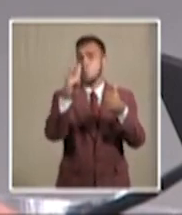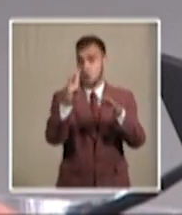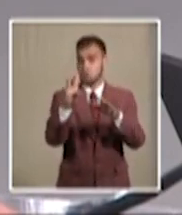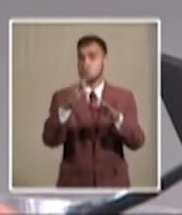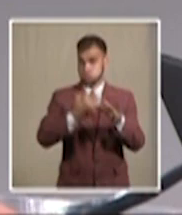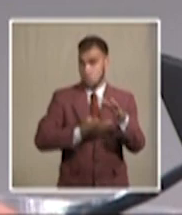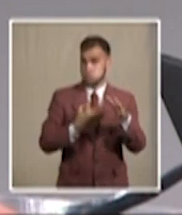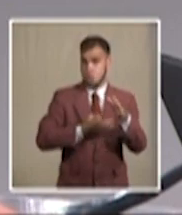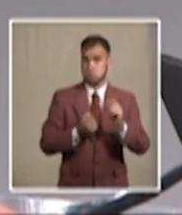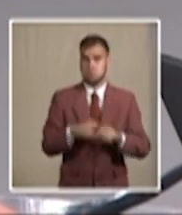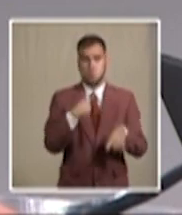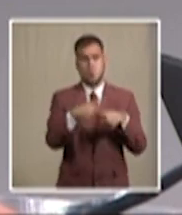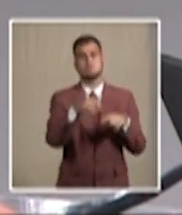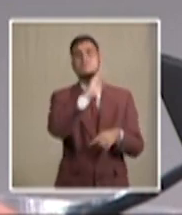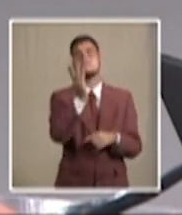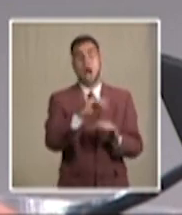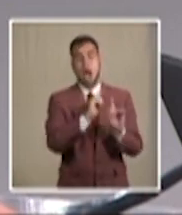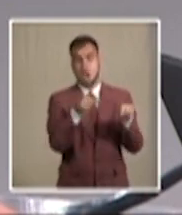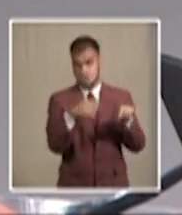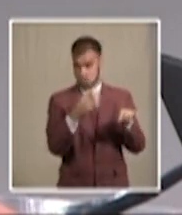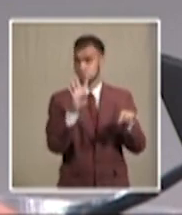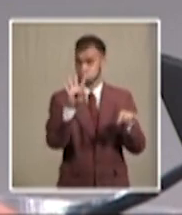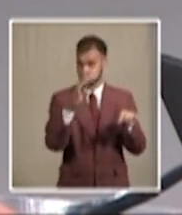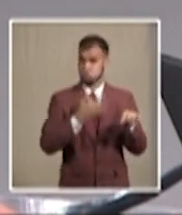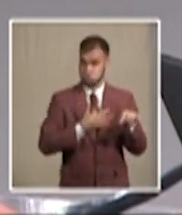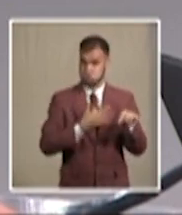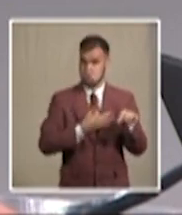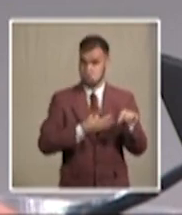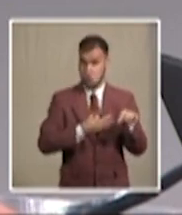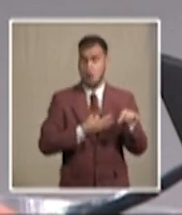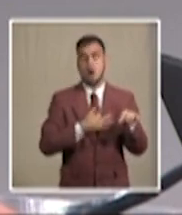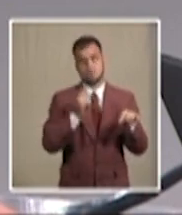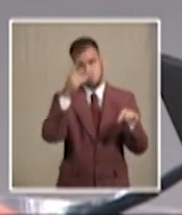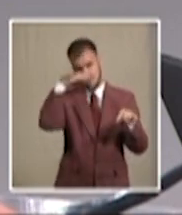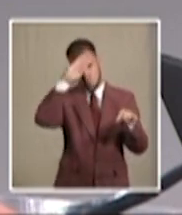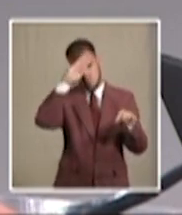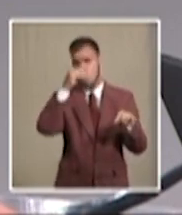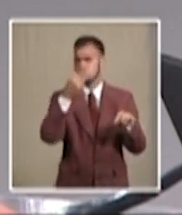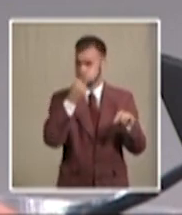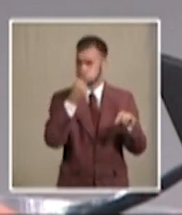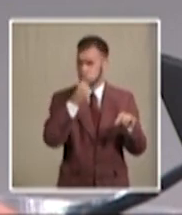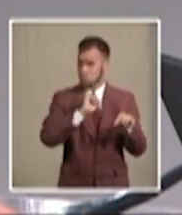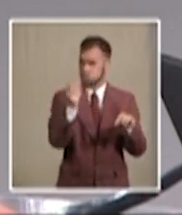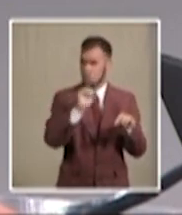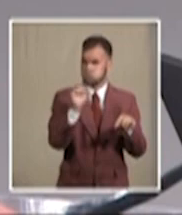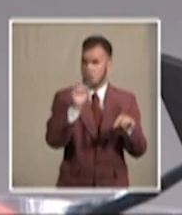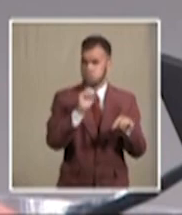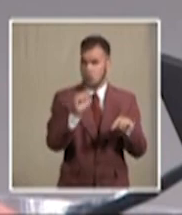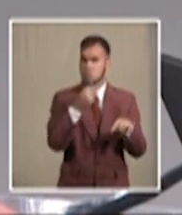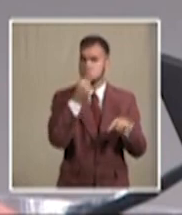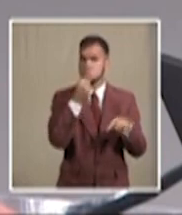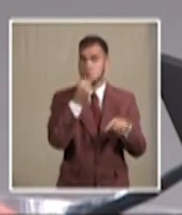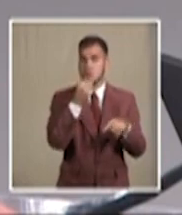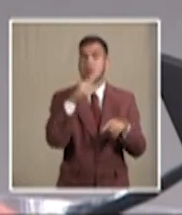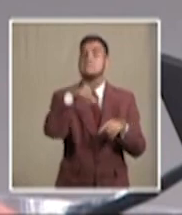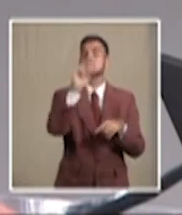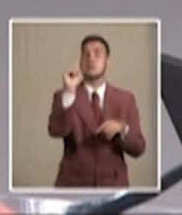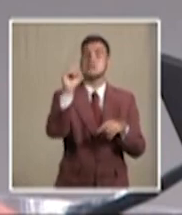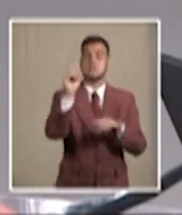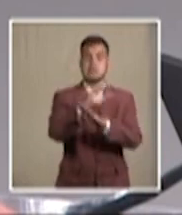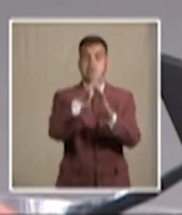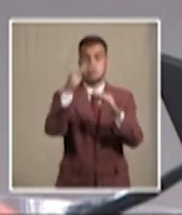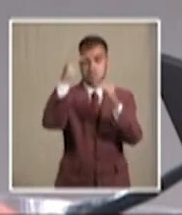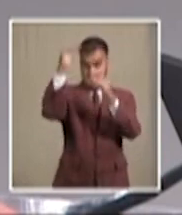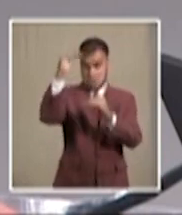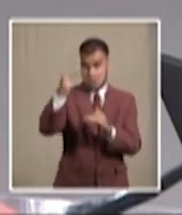y en río de janeiro ubica al país que logre esa cantidad durante los 20 primeros es decir que eso